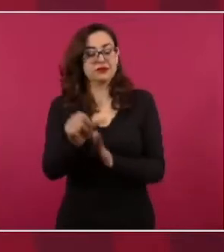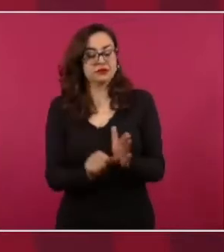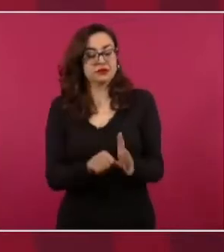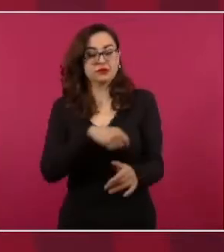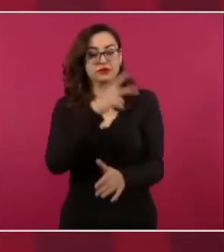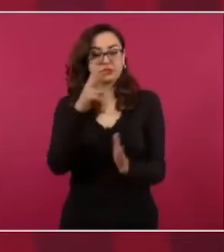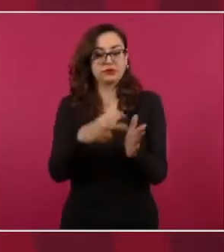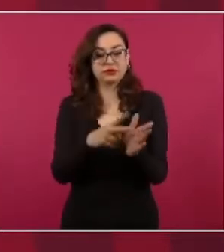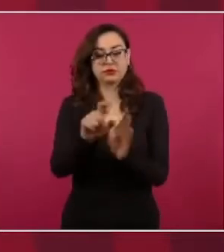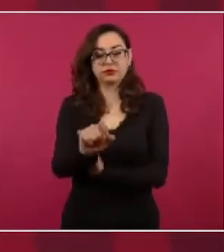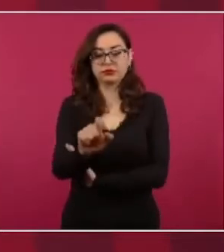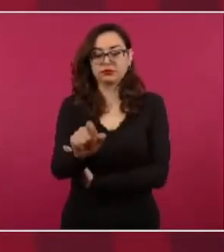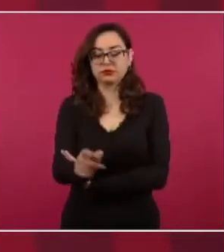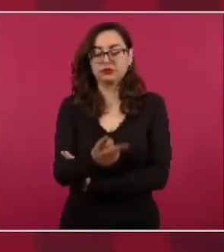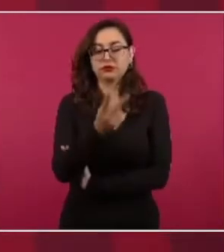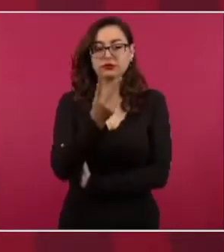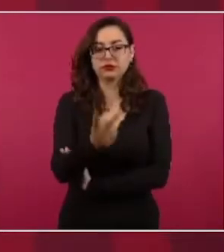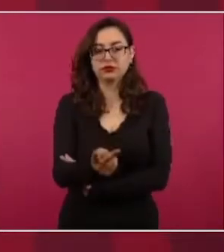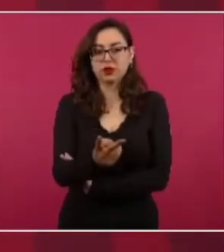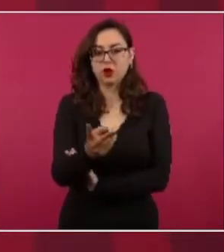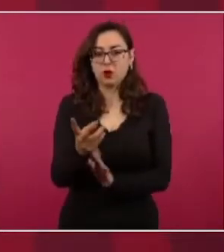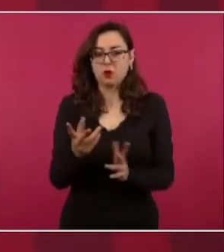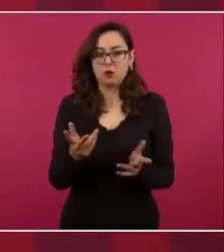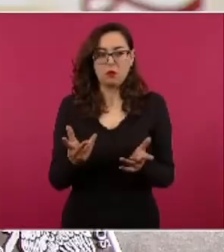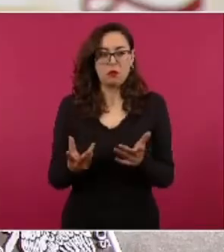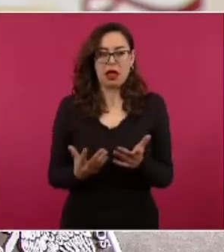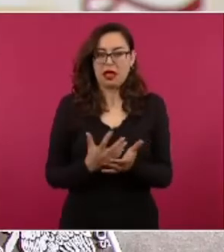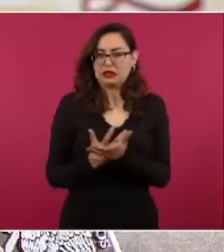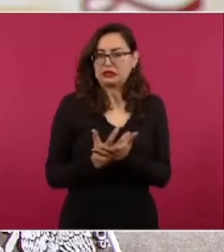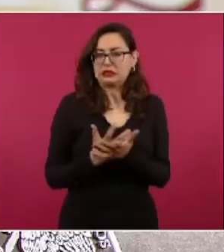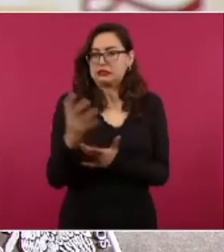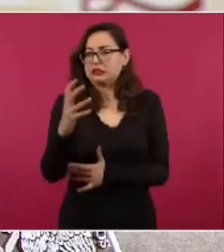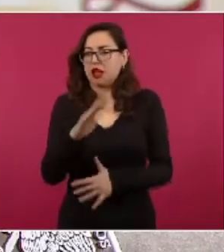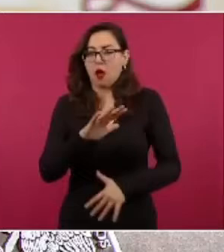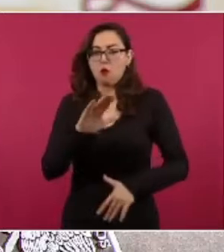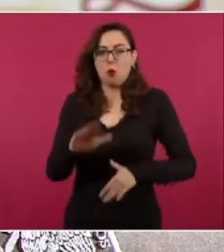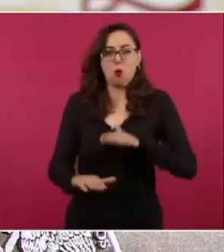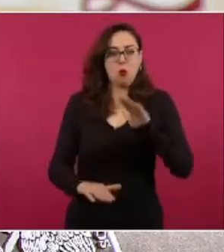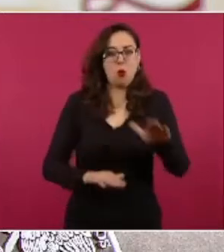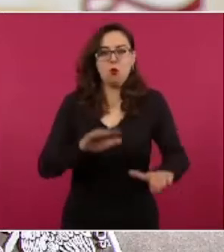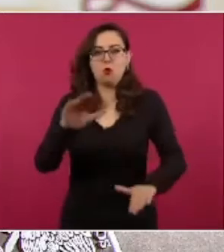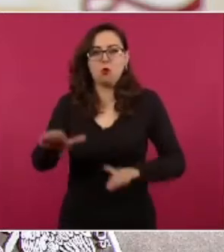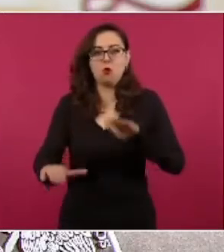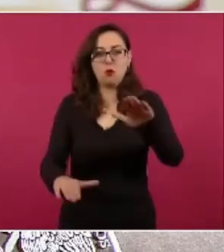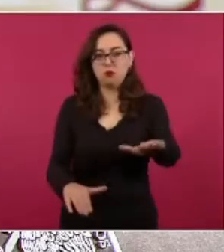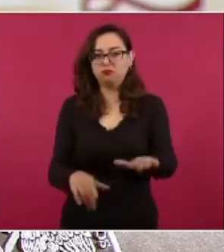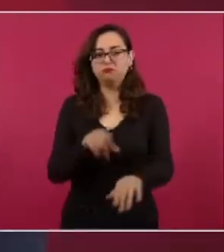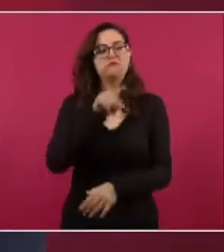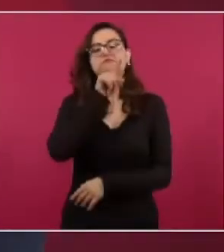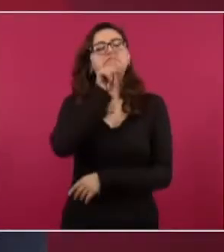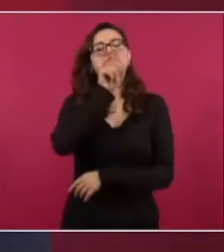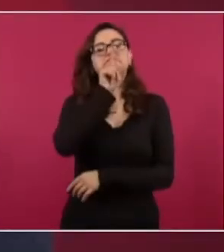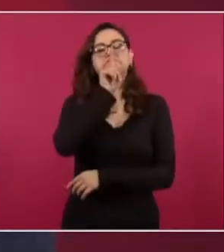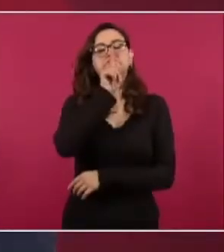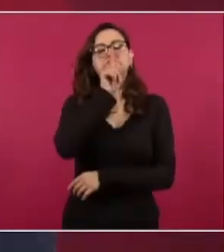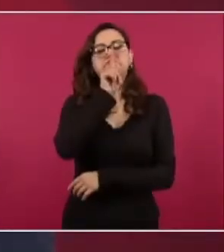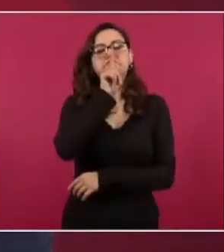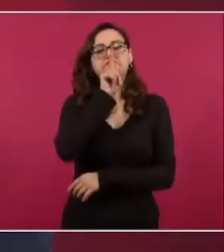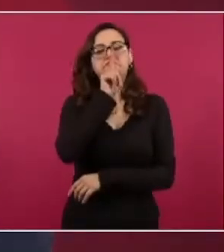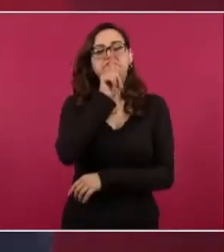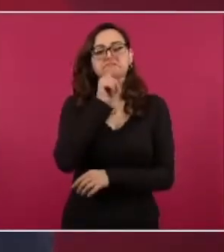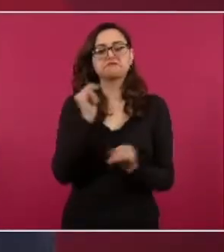2022, no ha existido exceso de mortalidad. En 2022, hasta donde llevamos, es aproximadamente la